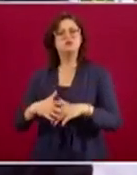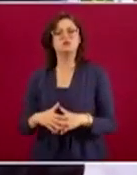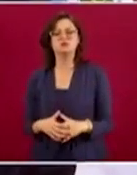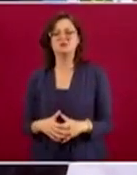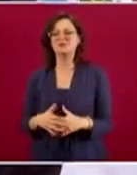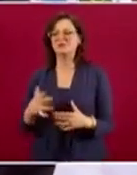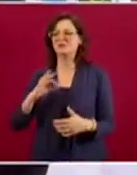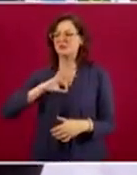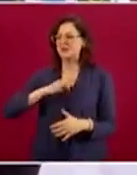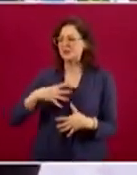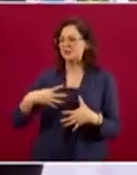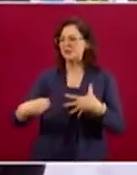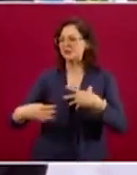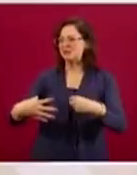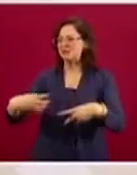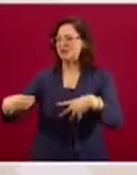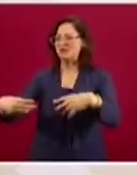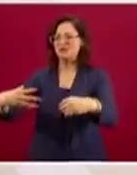epidemias